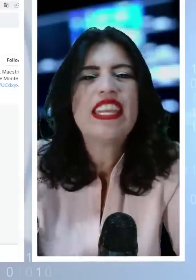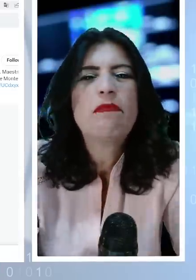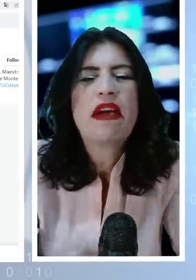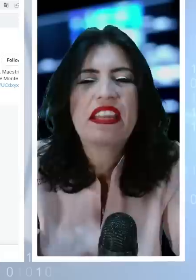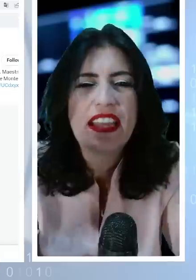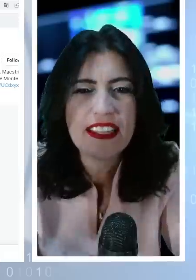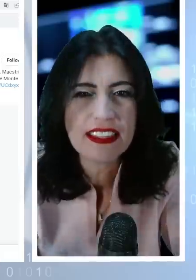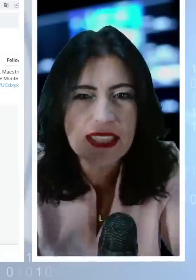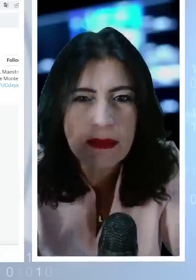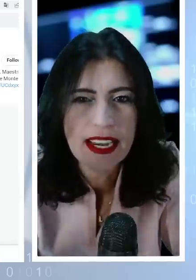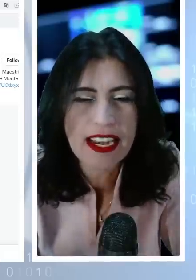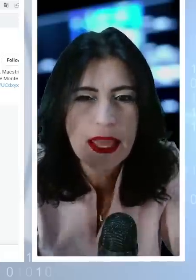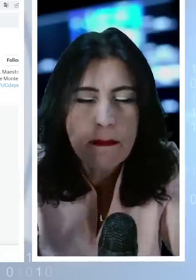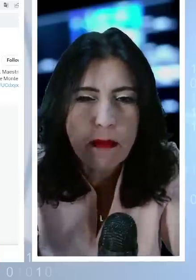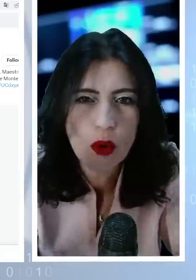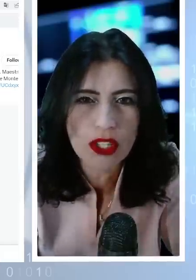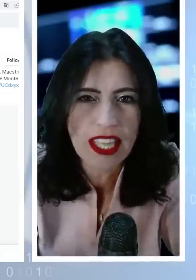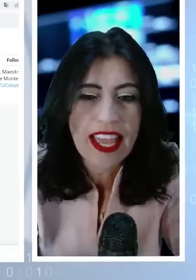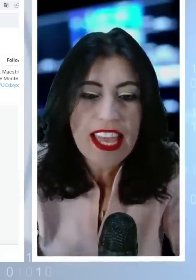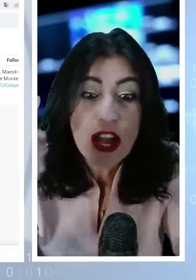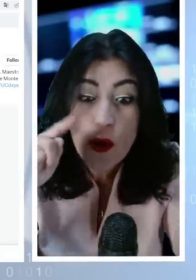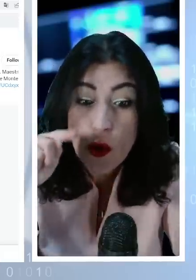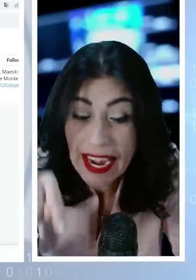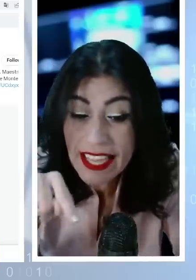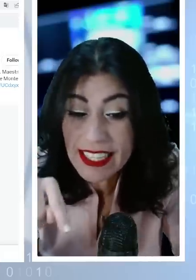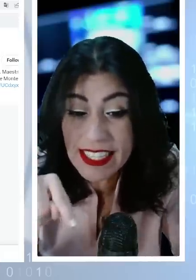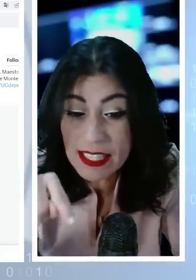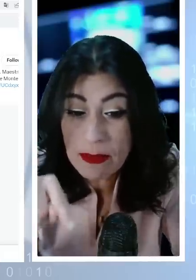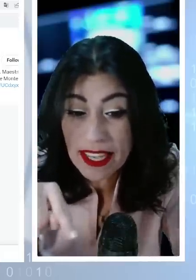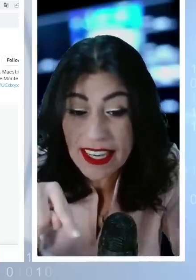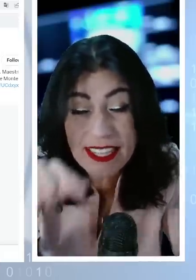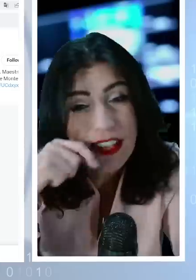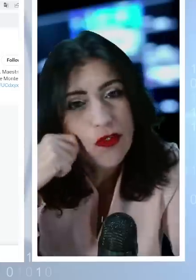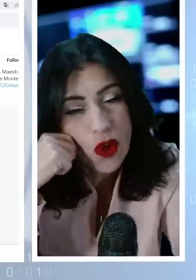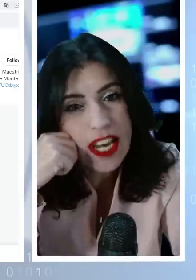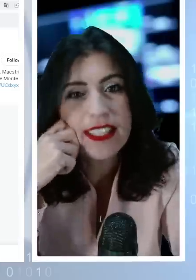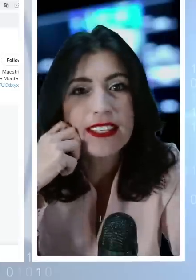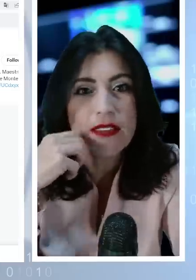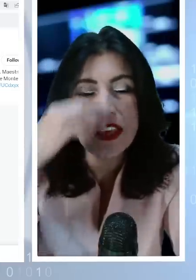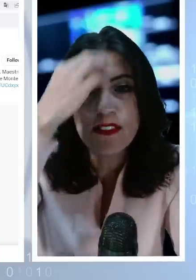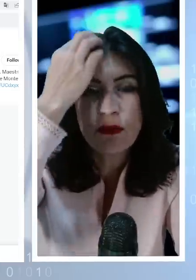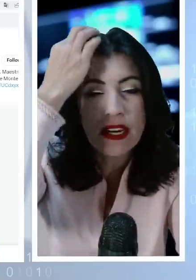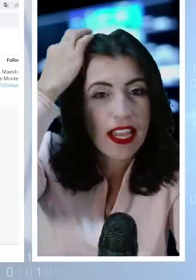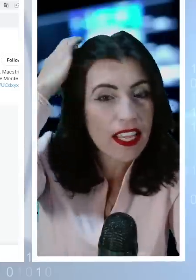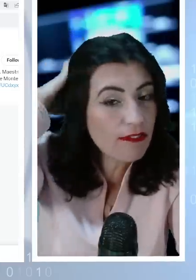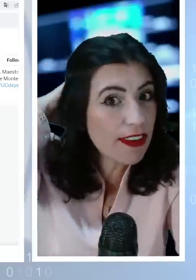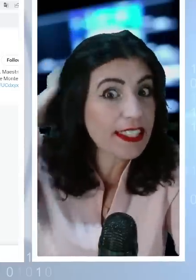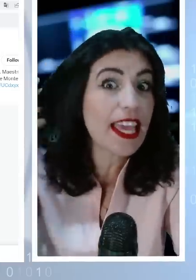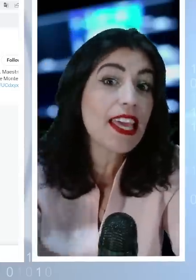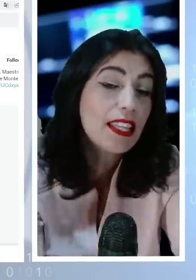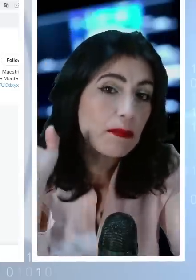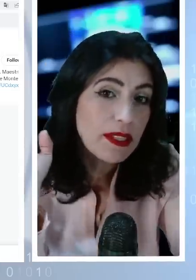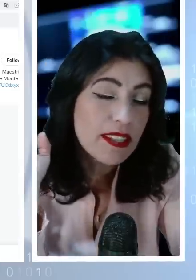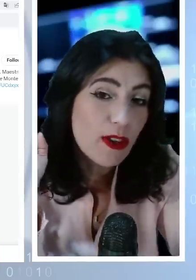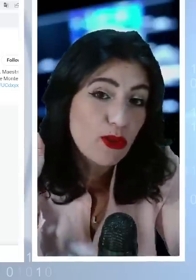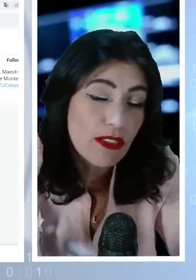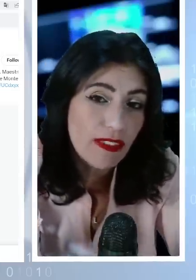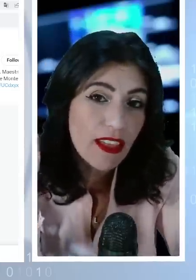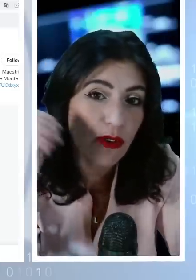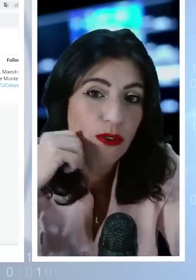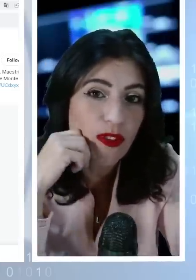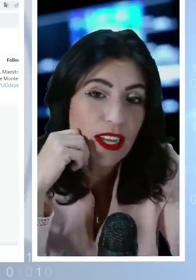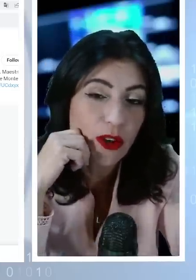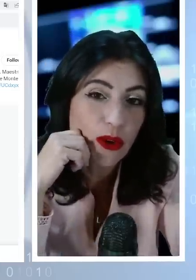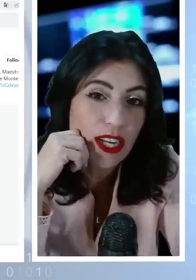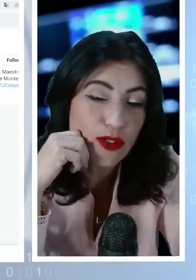Bueno ni Margarita Zavala le importa Ojalá que estas imágenes no las esté viendo margarinflas ella también se